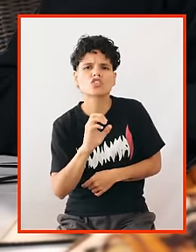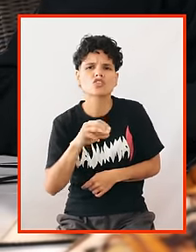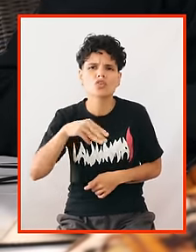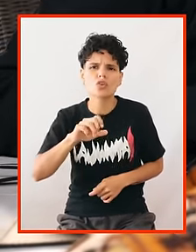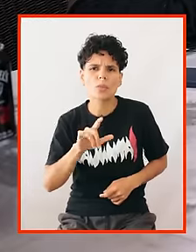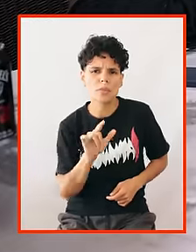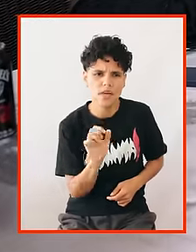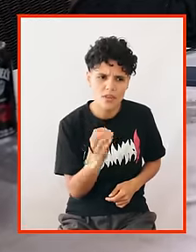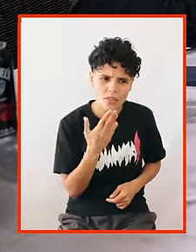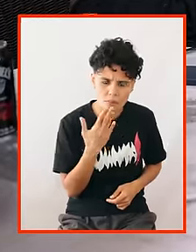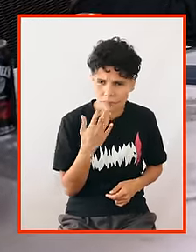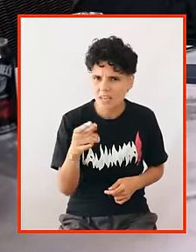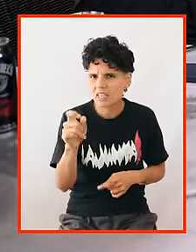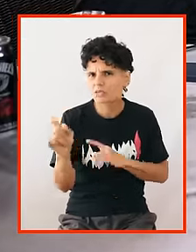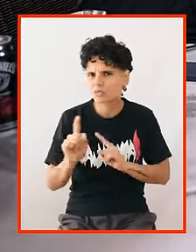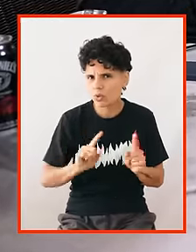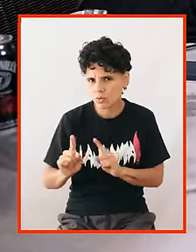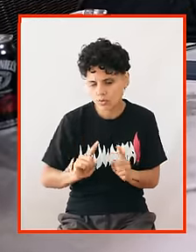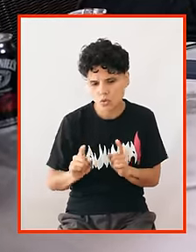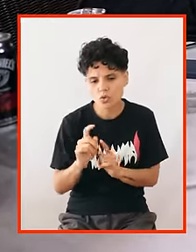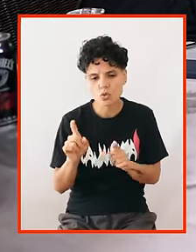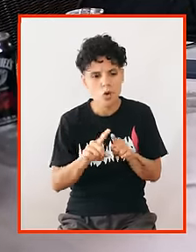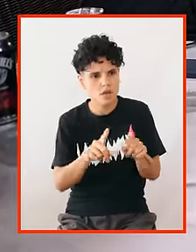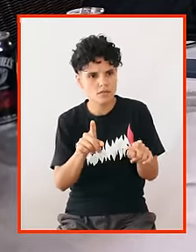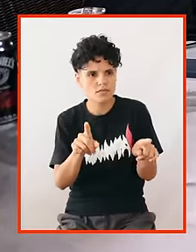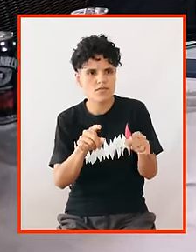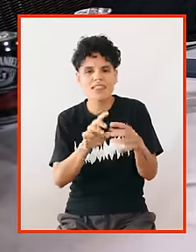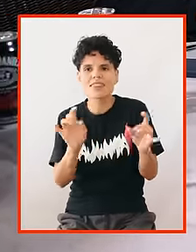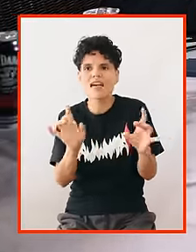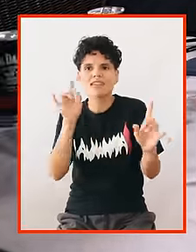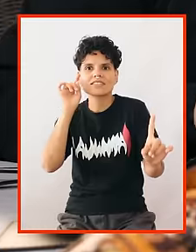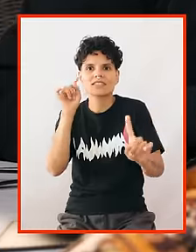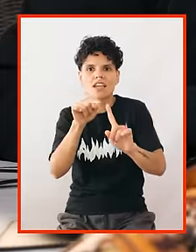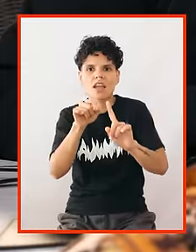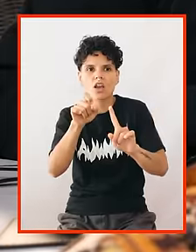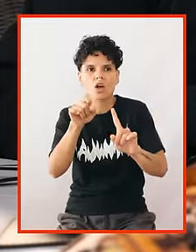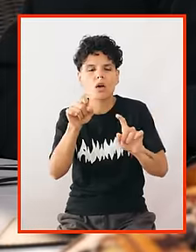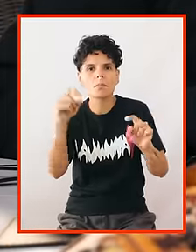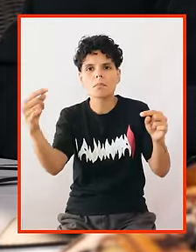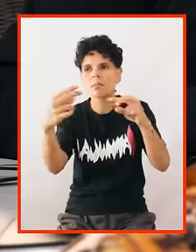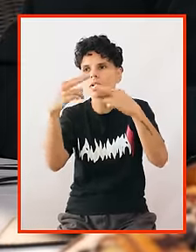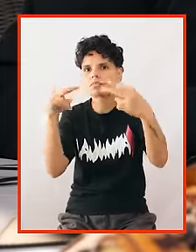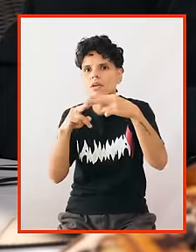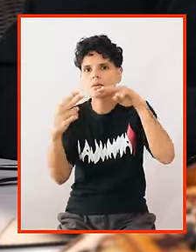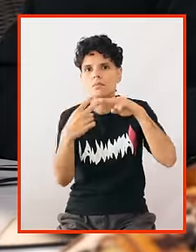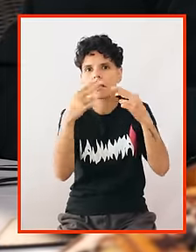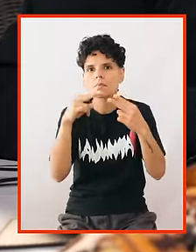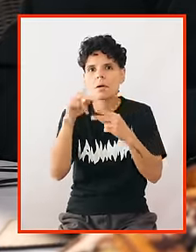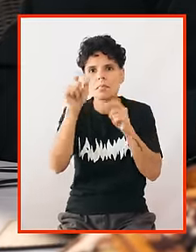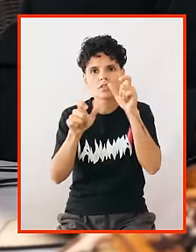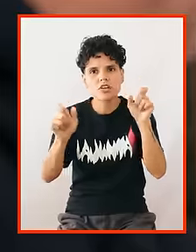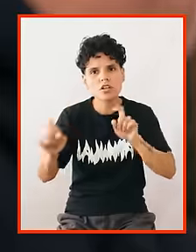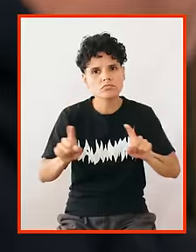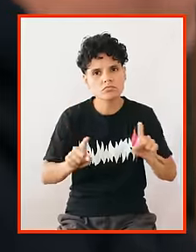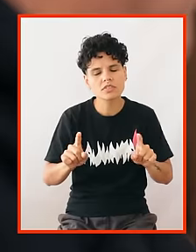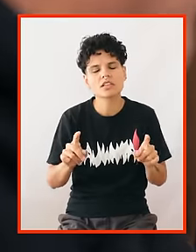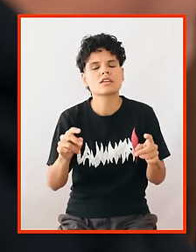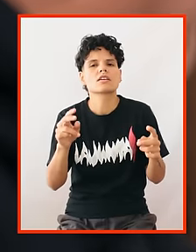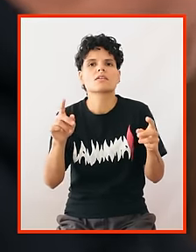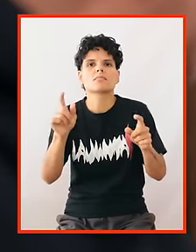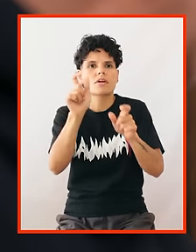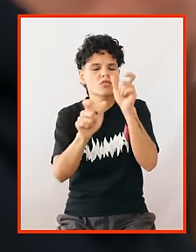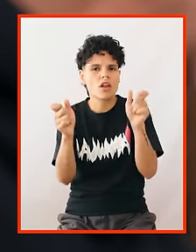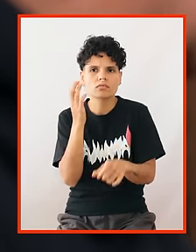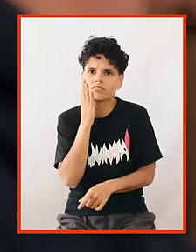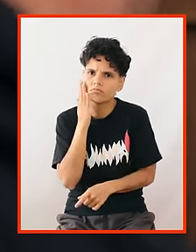disco, ¿no? Mucha gente. O sea, igual el destino lo hizo que se rodearan de gente súper capaz, generosa, buena gente. Sí, buena gente. Buena gente. Sí,